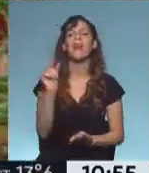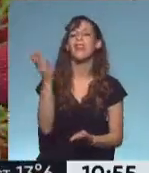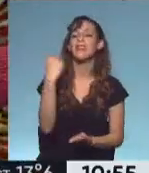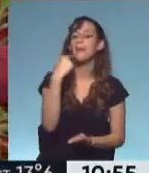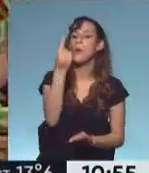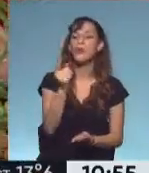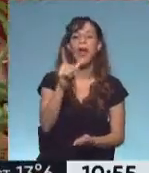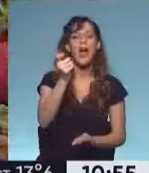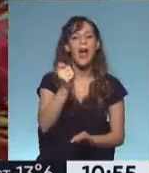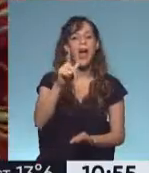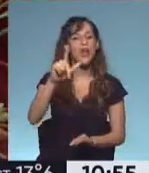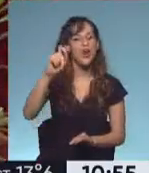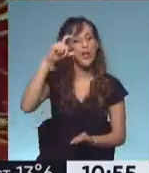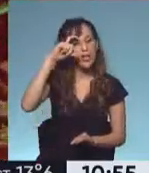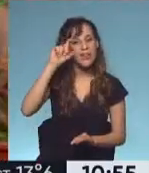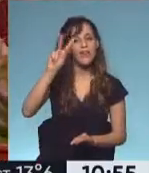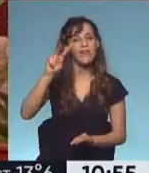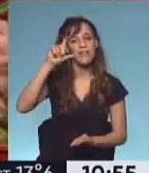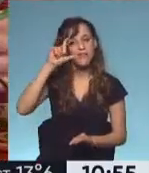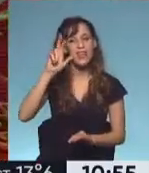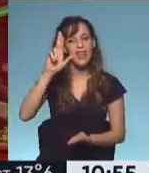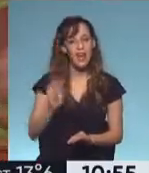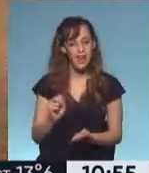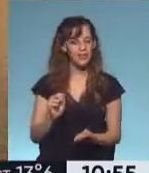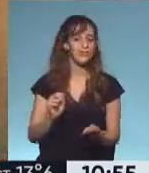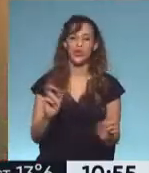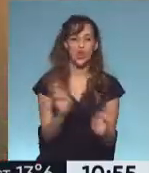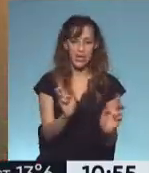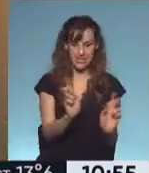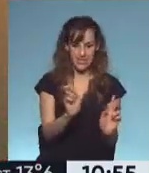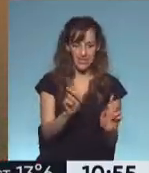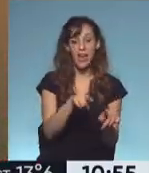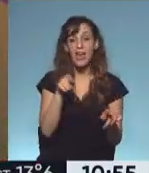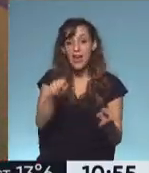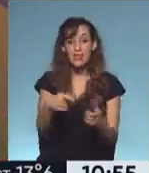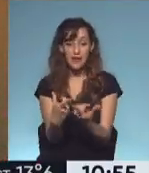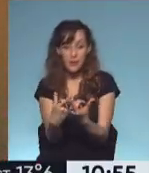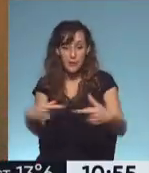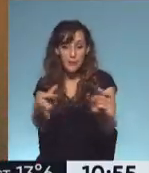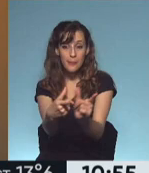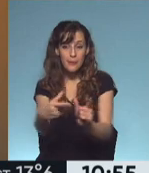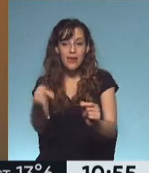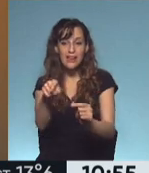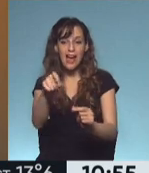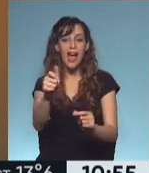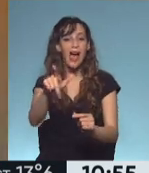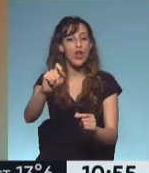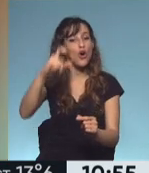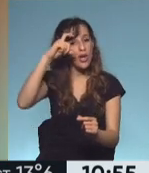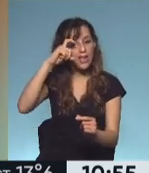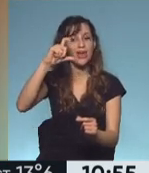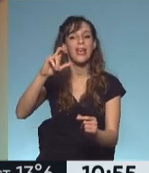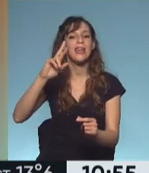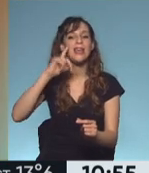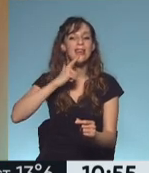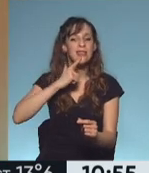aloe vera. No es un aloe vera, es otro tipo de aloe. Más, este tampoco. Este es un aloe que se llama aloe Christmas Carol. Lo que pasa con las